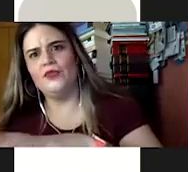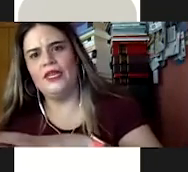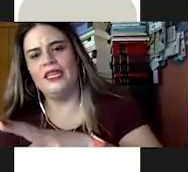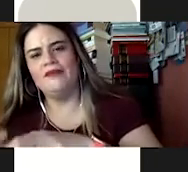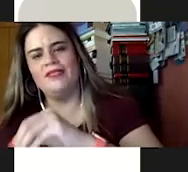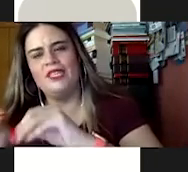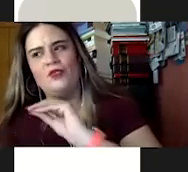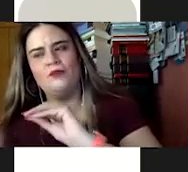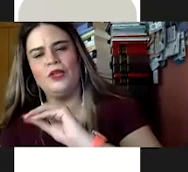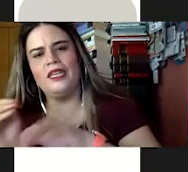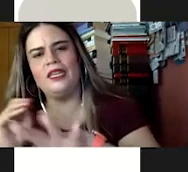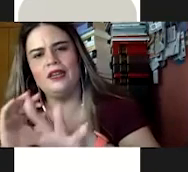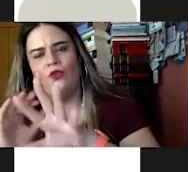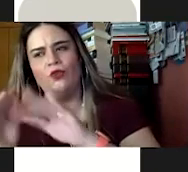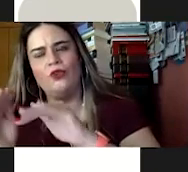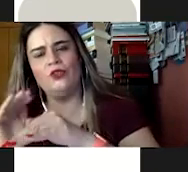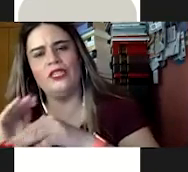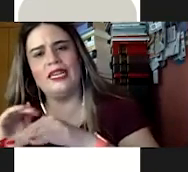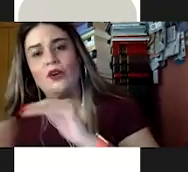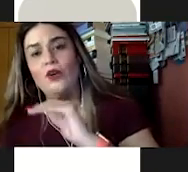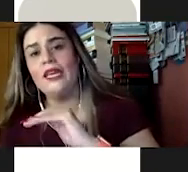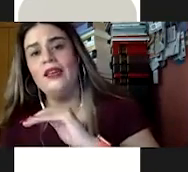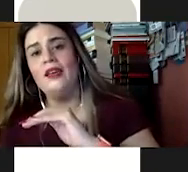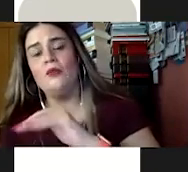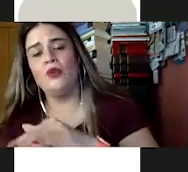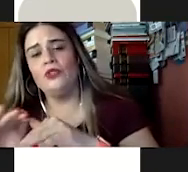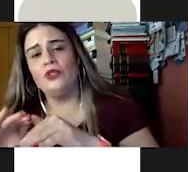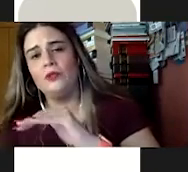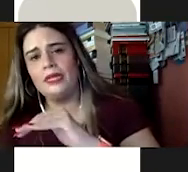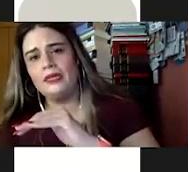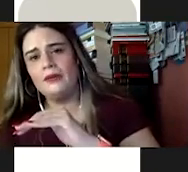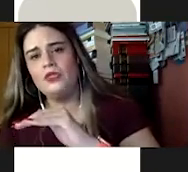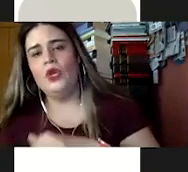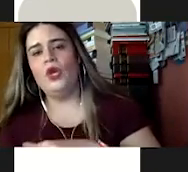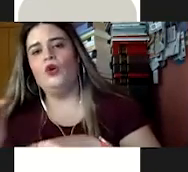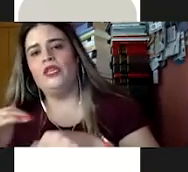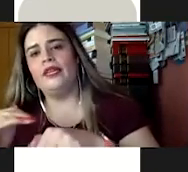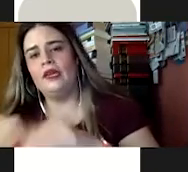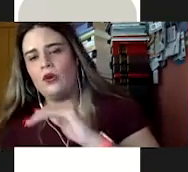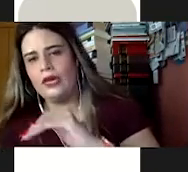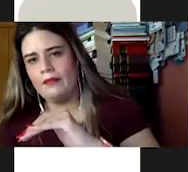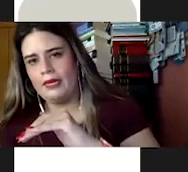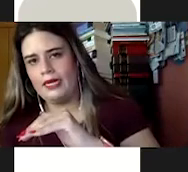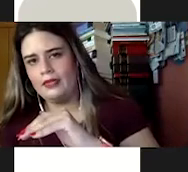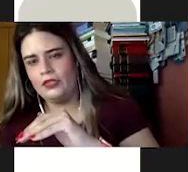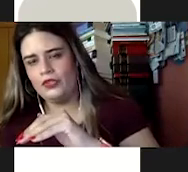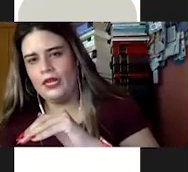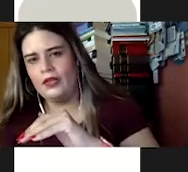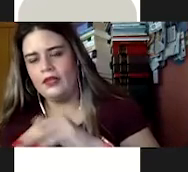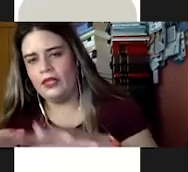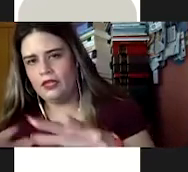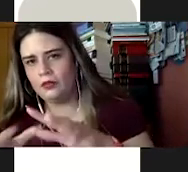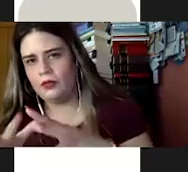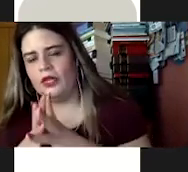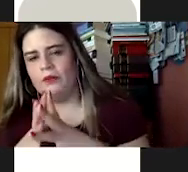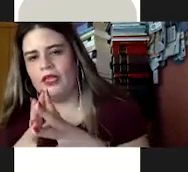extraño ahí, si no es porque o se relegó ahí por cuestiones operativas o se relegó ahí de manera intencional. Y